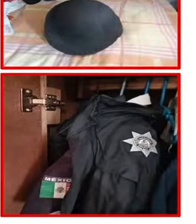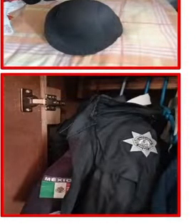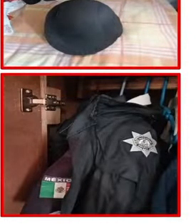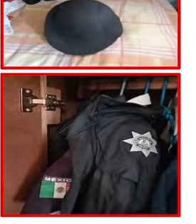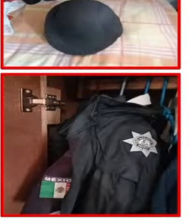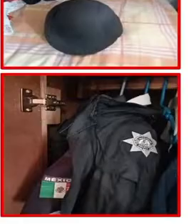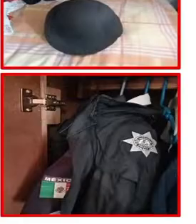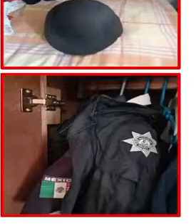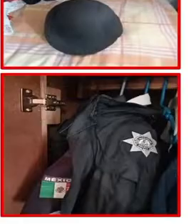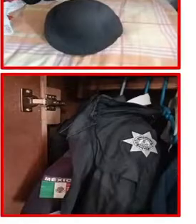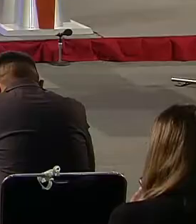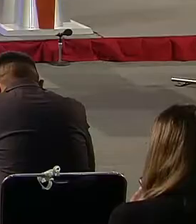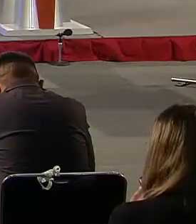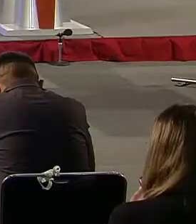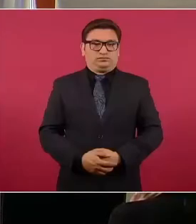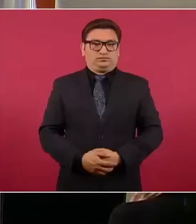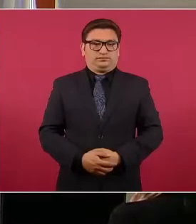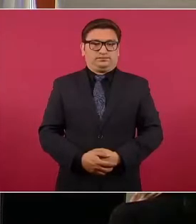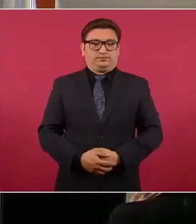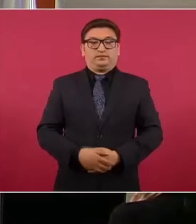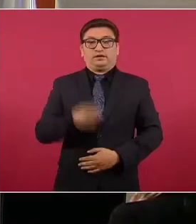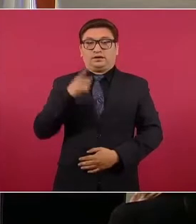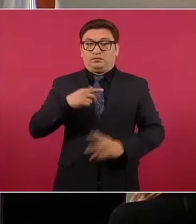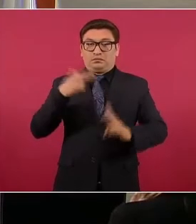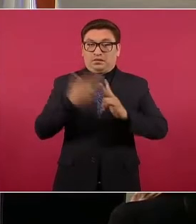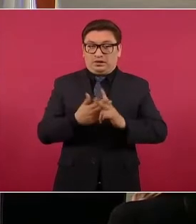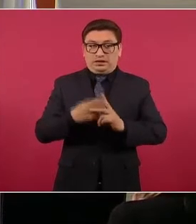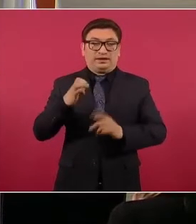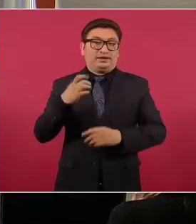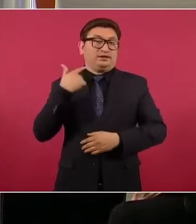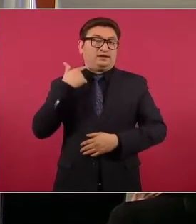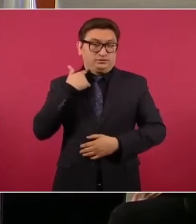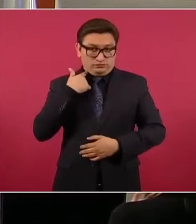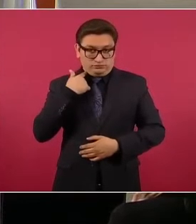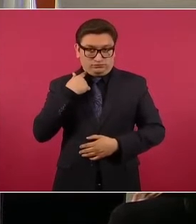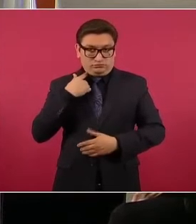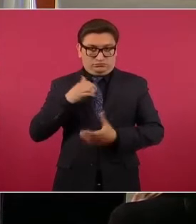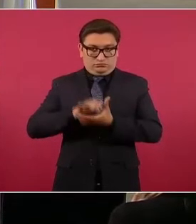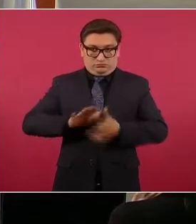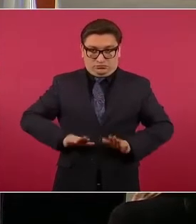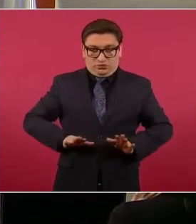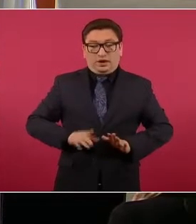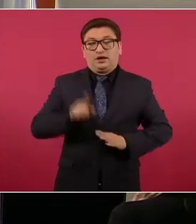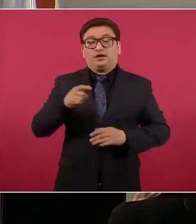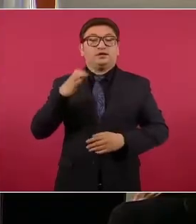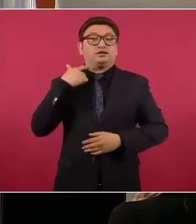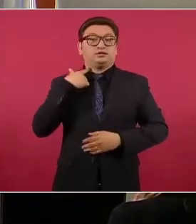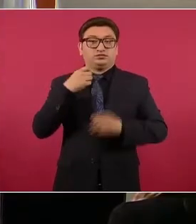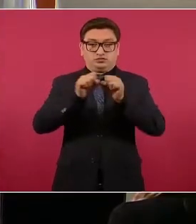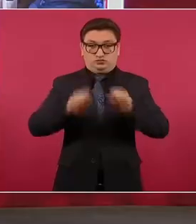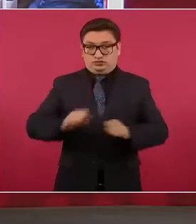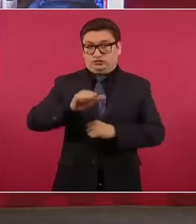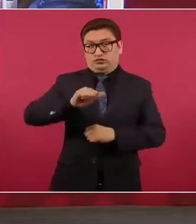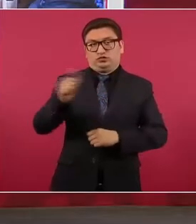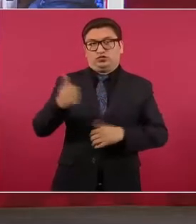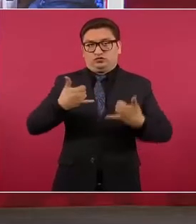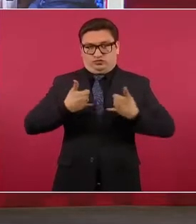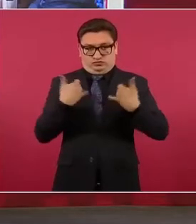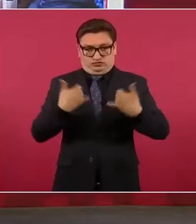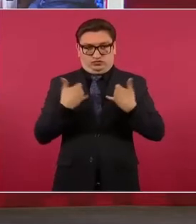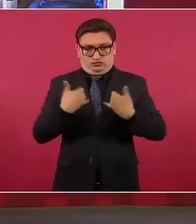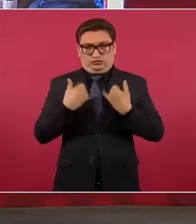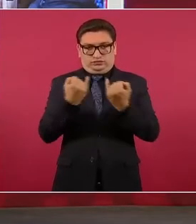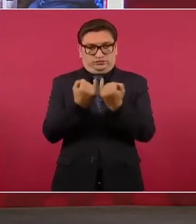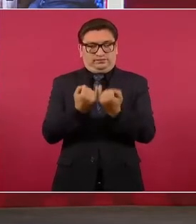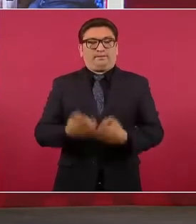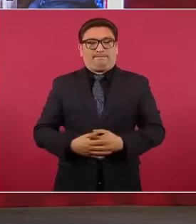una de ellas su expareja, otra de ellas su exsuegra y además a dos adolescentes. Esto